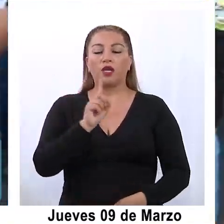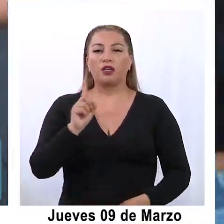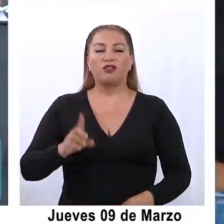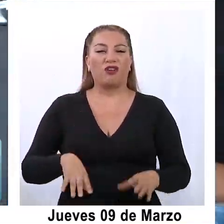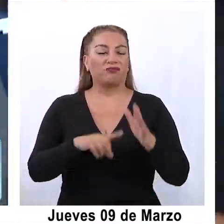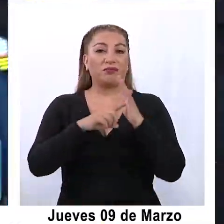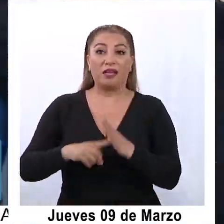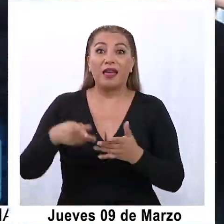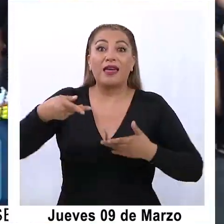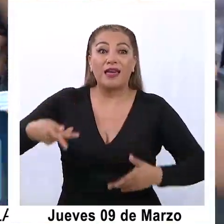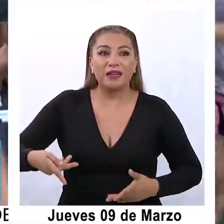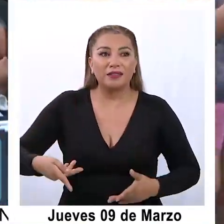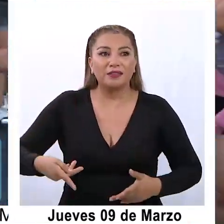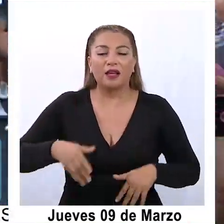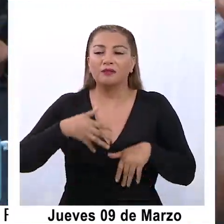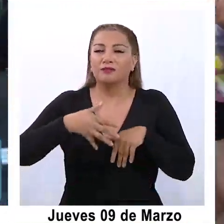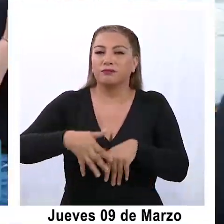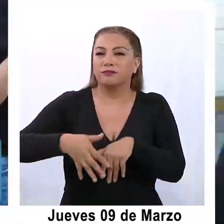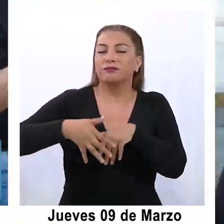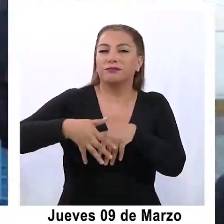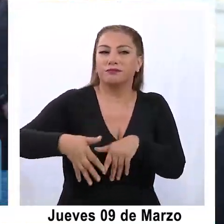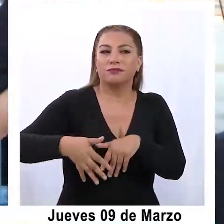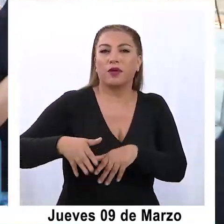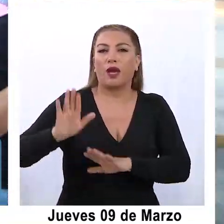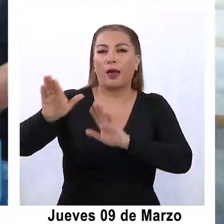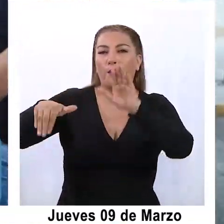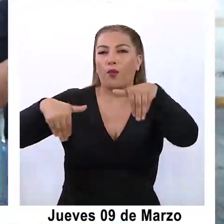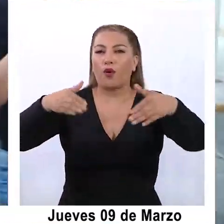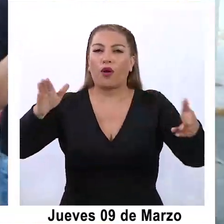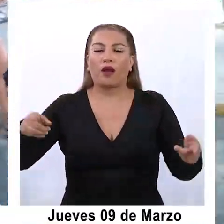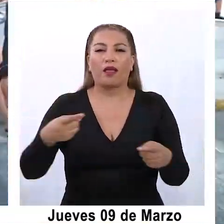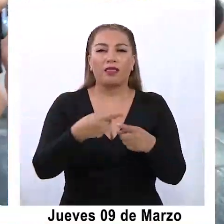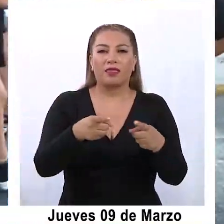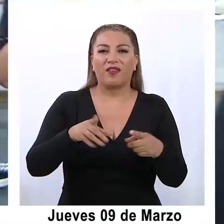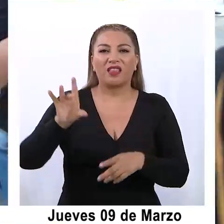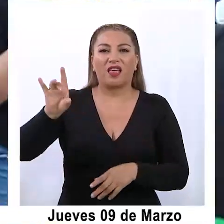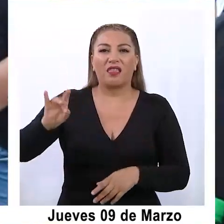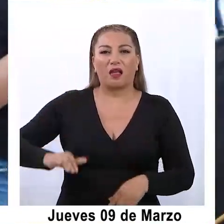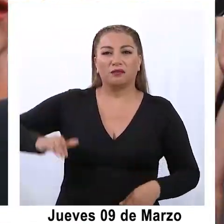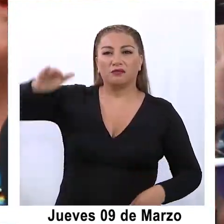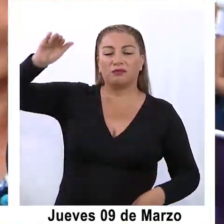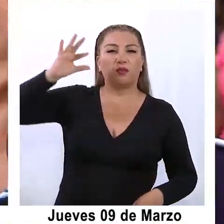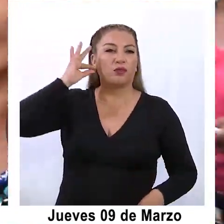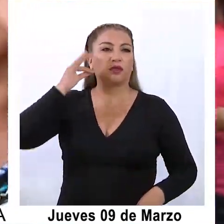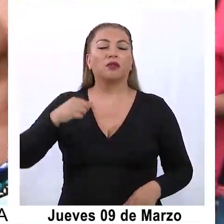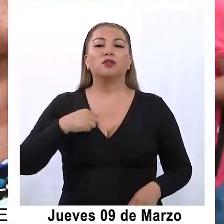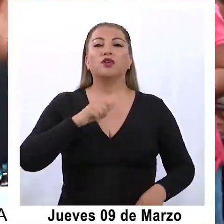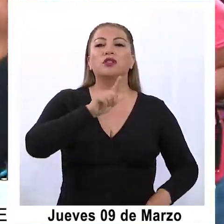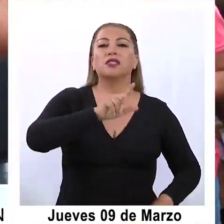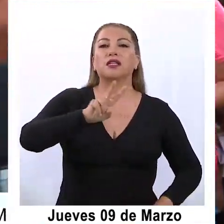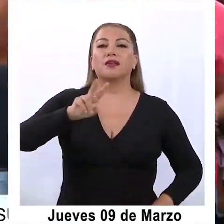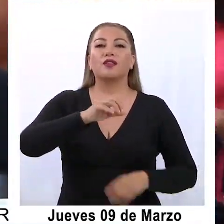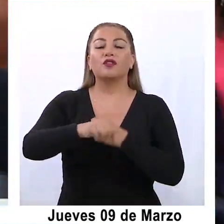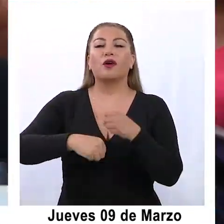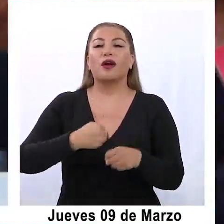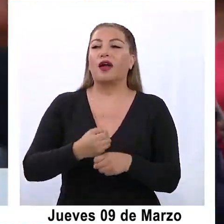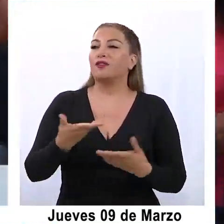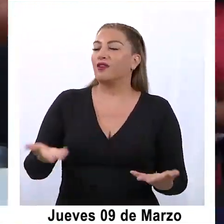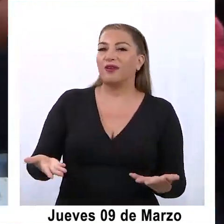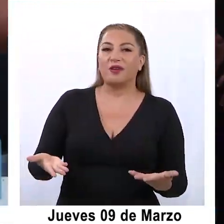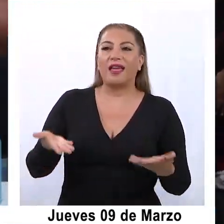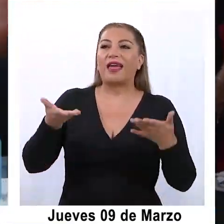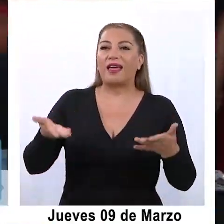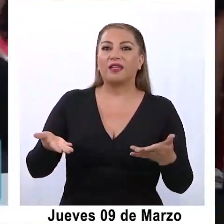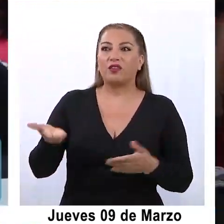impunidad sellaron la manifestación que convocó a mujeres de todas las edades. Yo tengo 72 años y esto